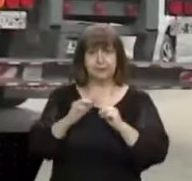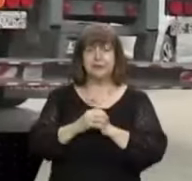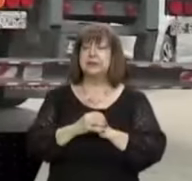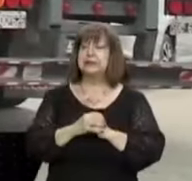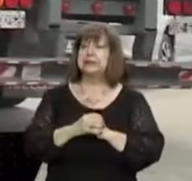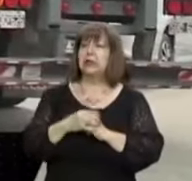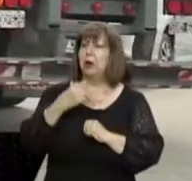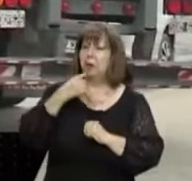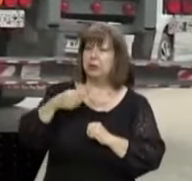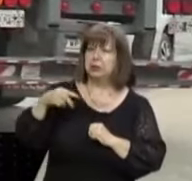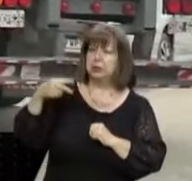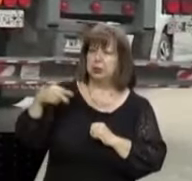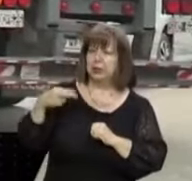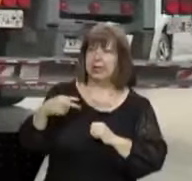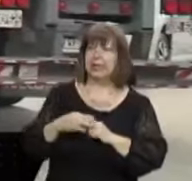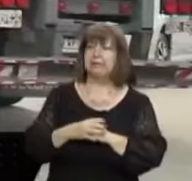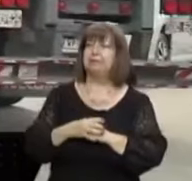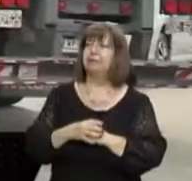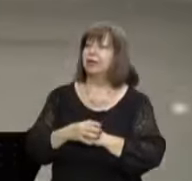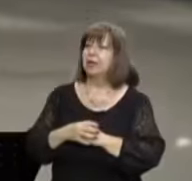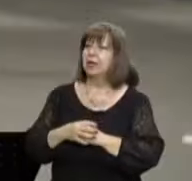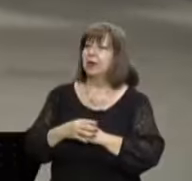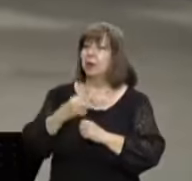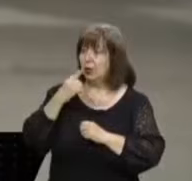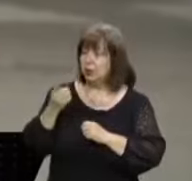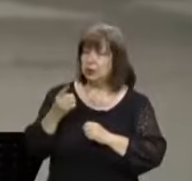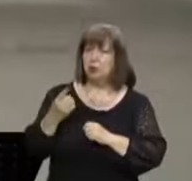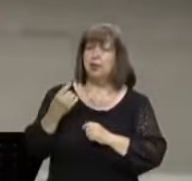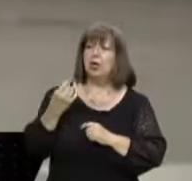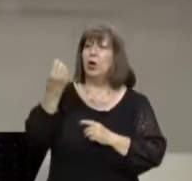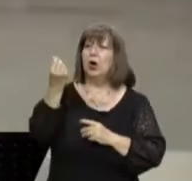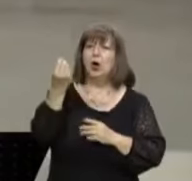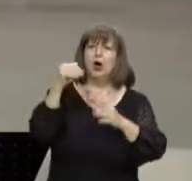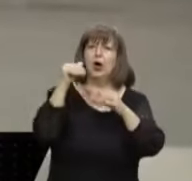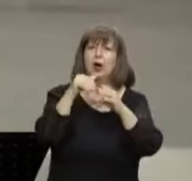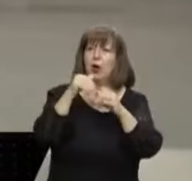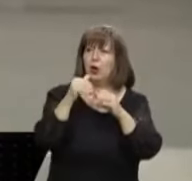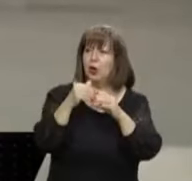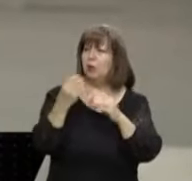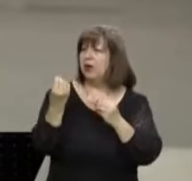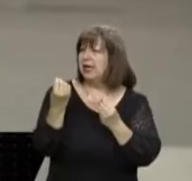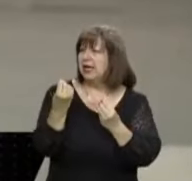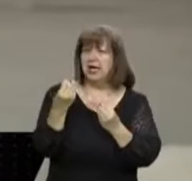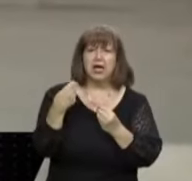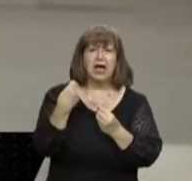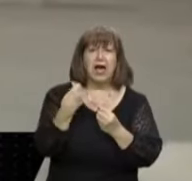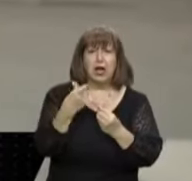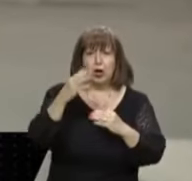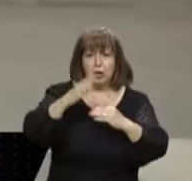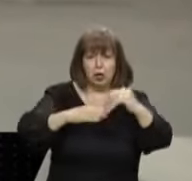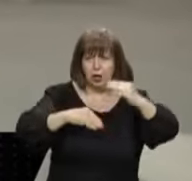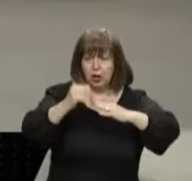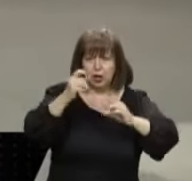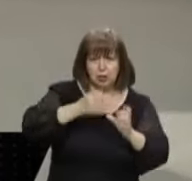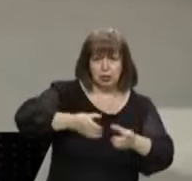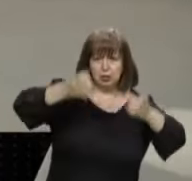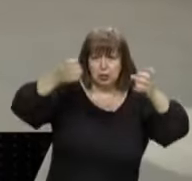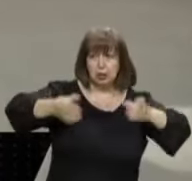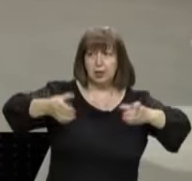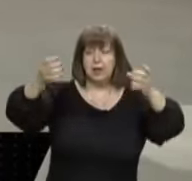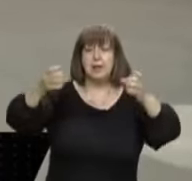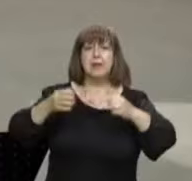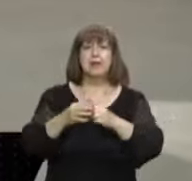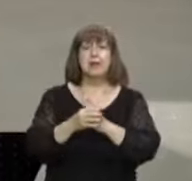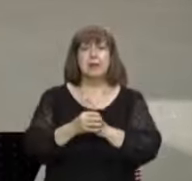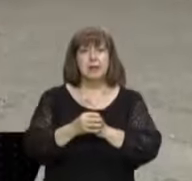Sácame, tengo acá, se me presenta la pregunta, ¿el ahorro sería por el montaje de las estructuras que implican los palcos? El ahorro, exactamente. Y